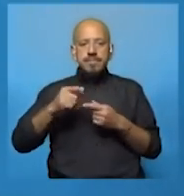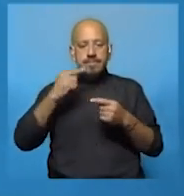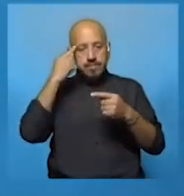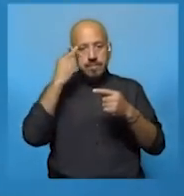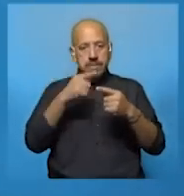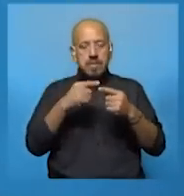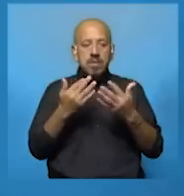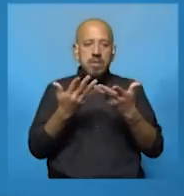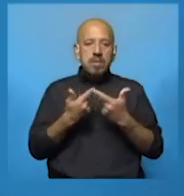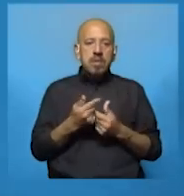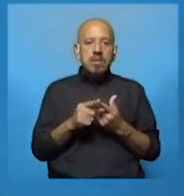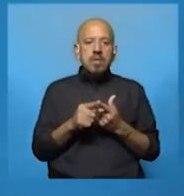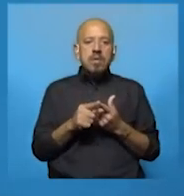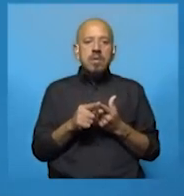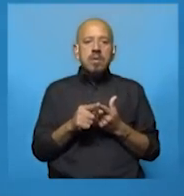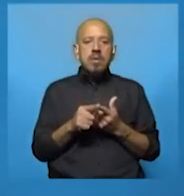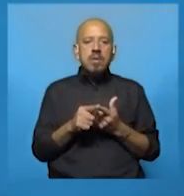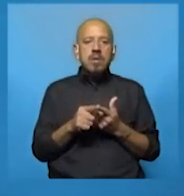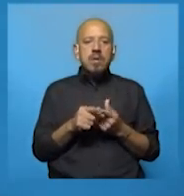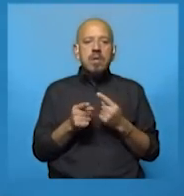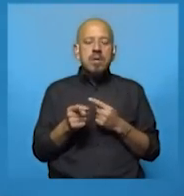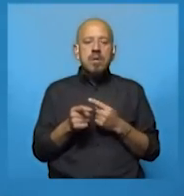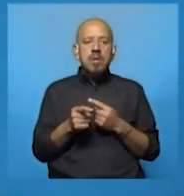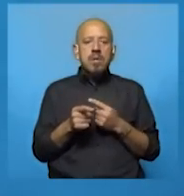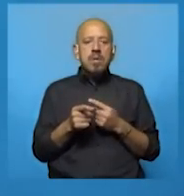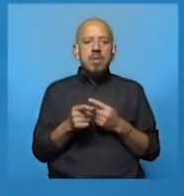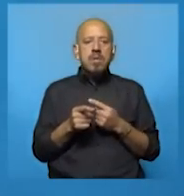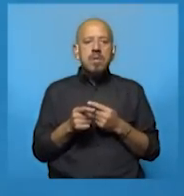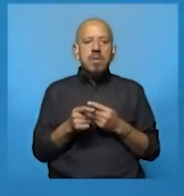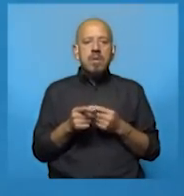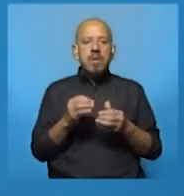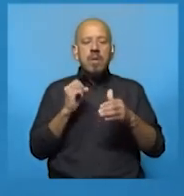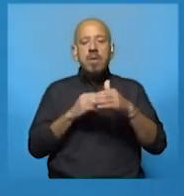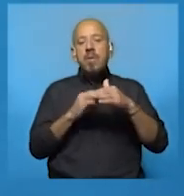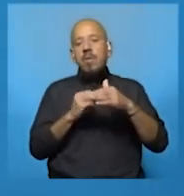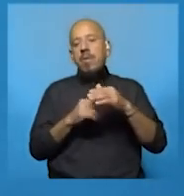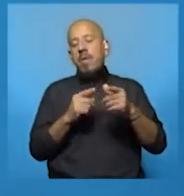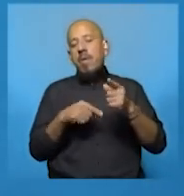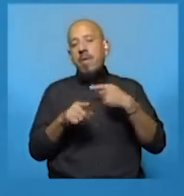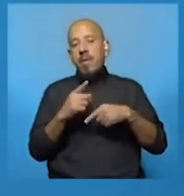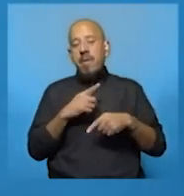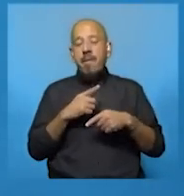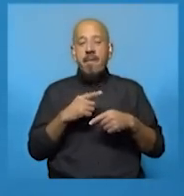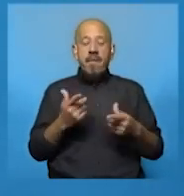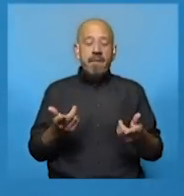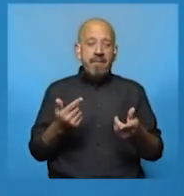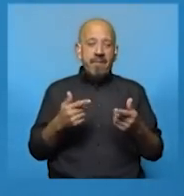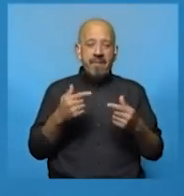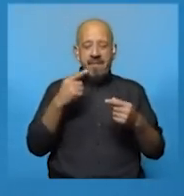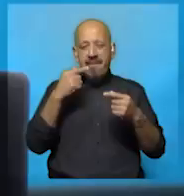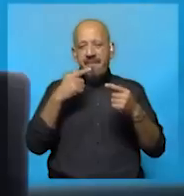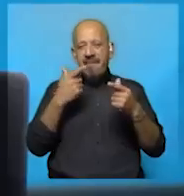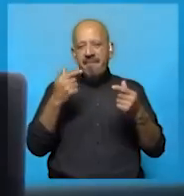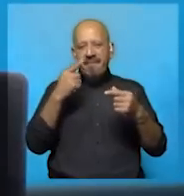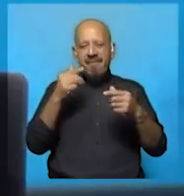de las organizaciones si de fondo está ese objetivo que es amasar dinero o sea Hablamos de